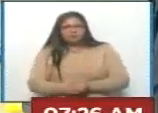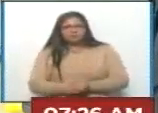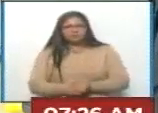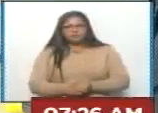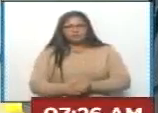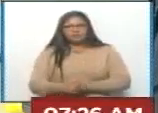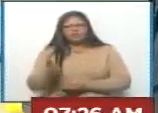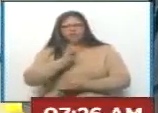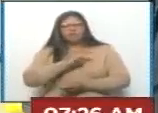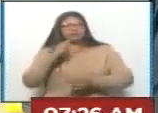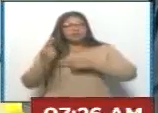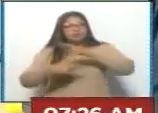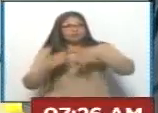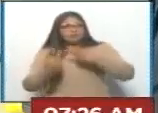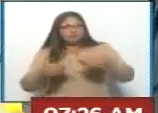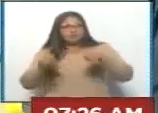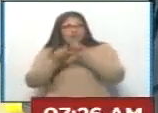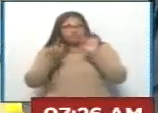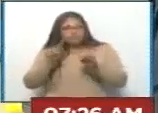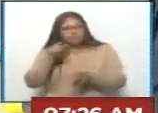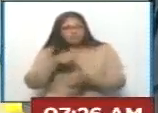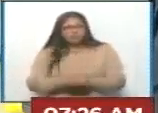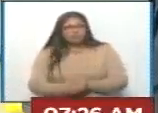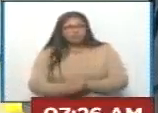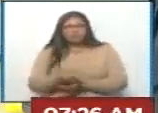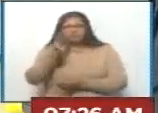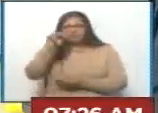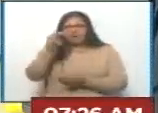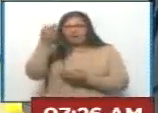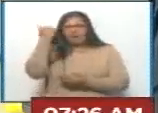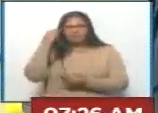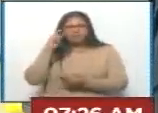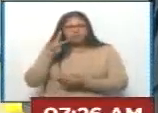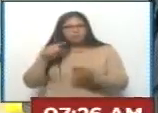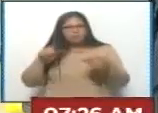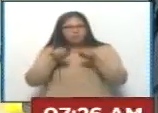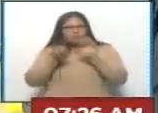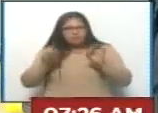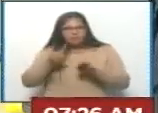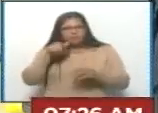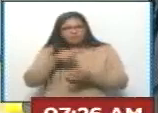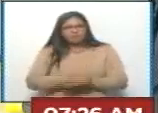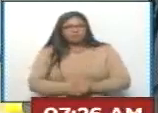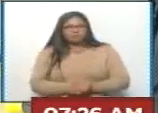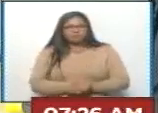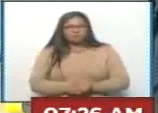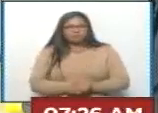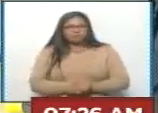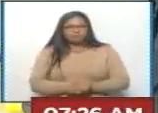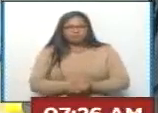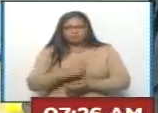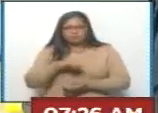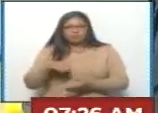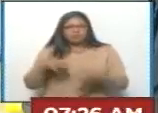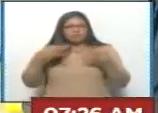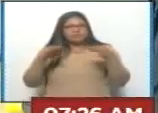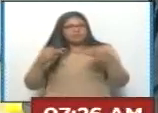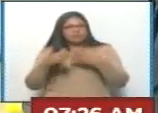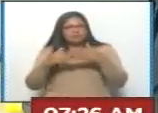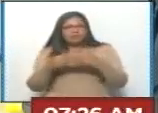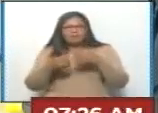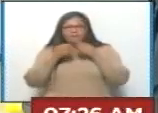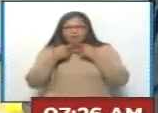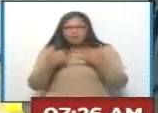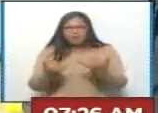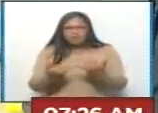revolucionarias. Jamás antes y después se vio algo de esa naturaleza, con desaparecidos,